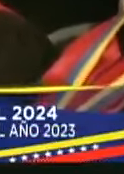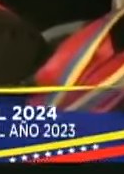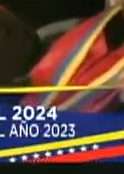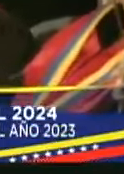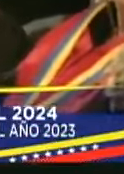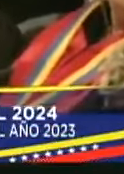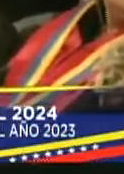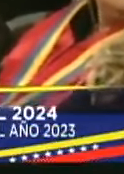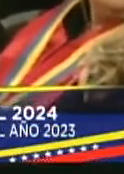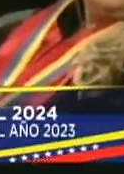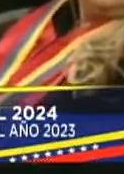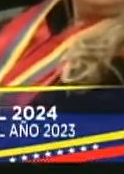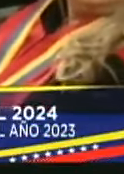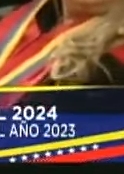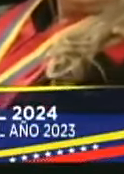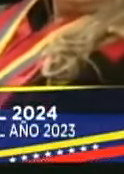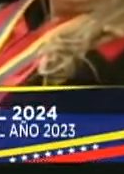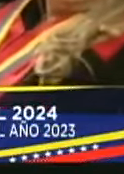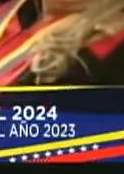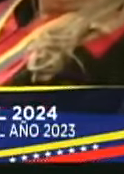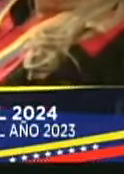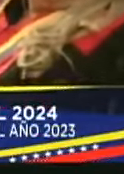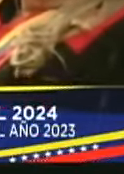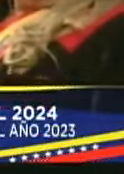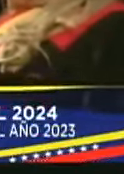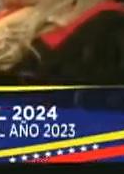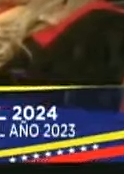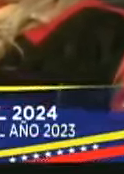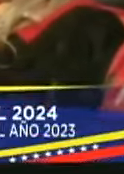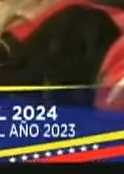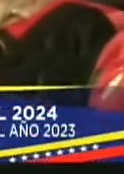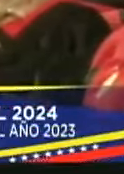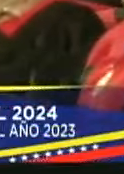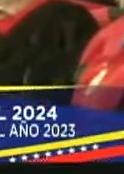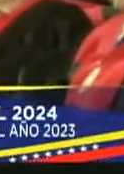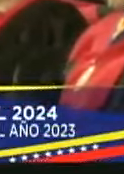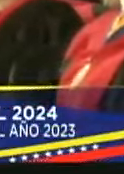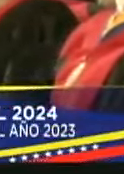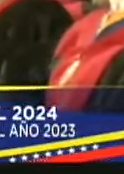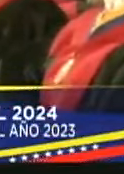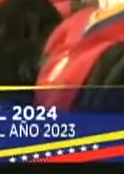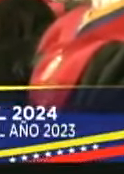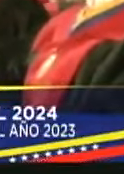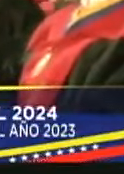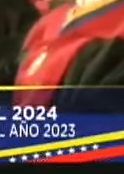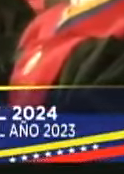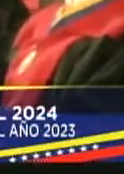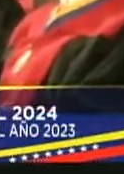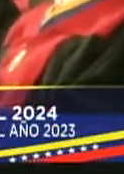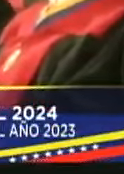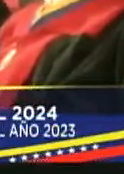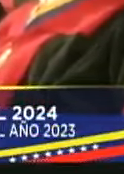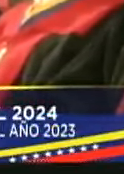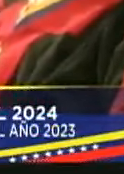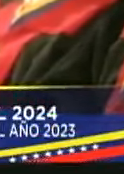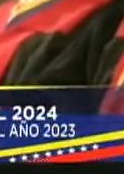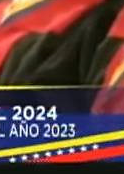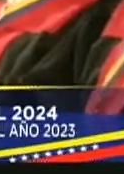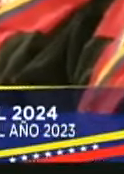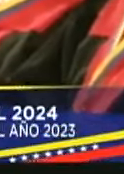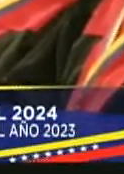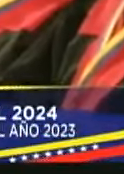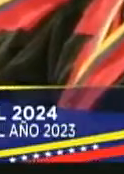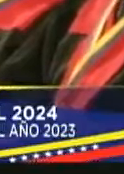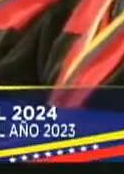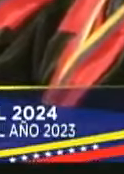41,44%. En resumen, las salas del Tribunal Supremo de Justicia y los demás tribunales de la República han logrado aumentar significativamente